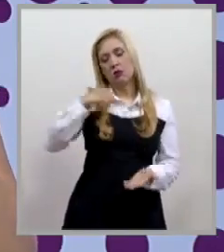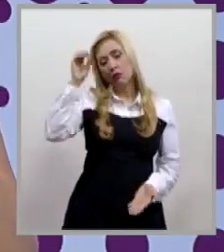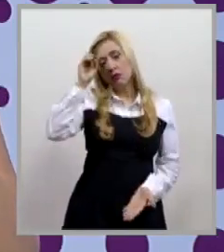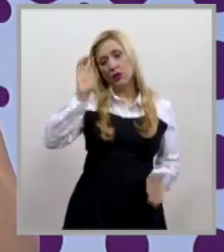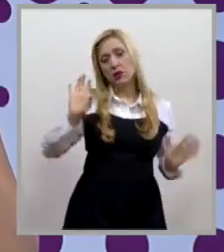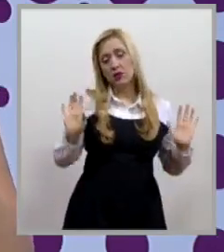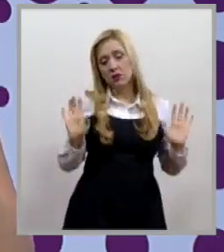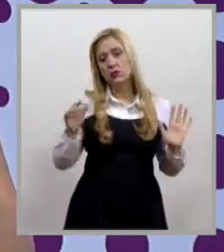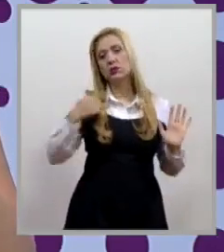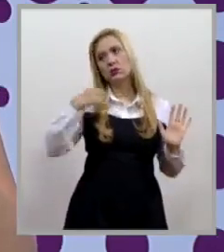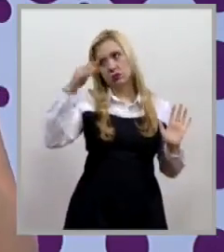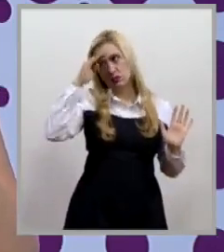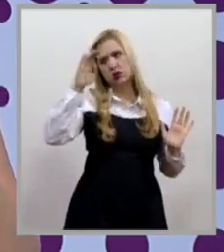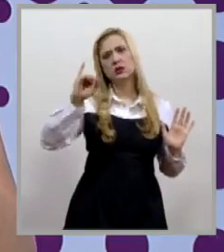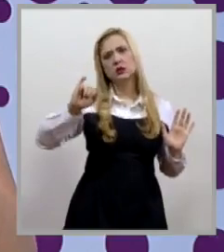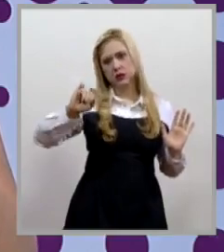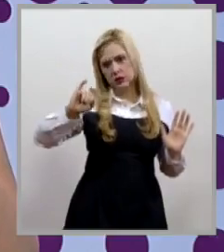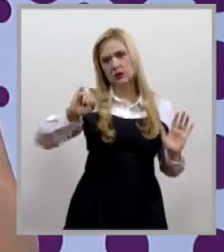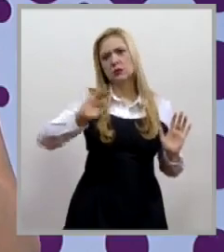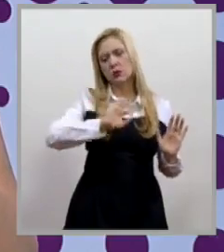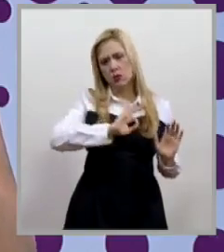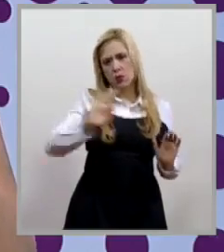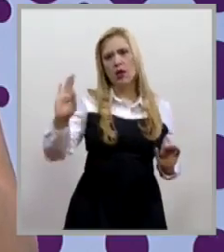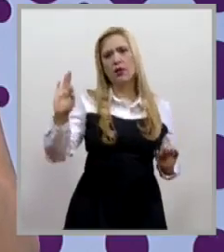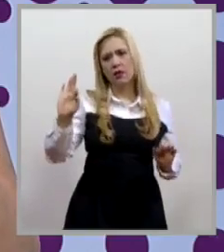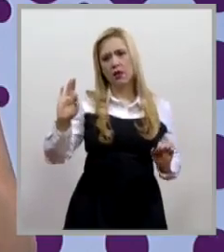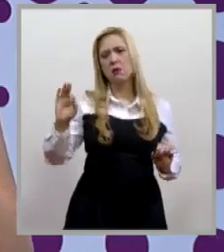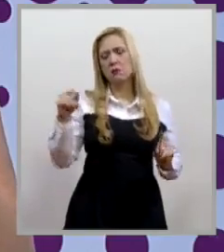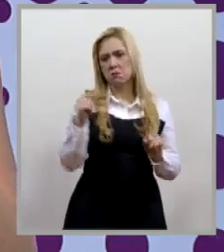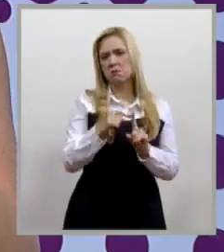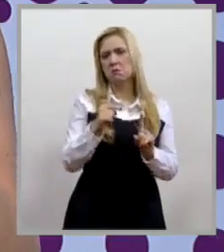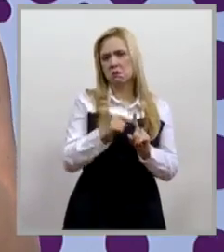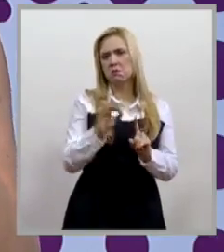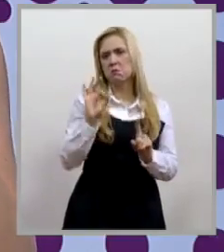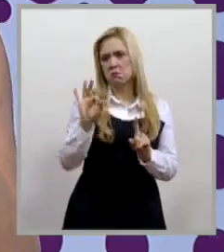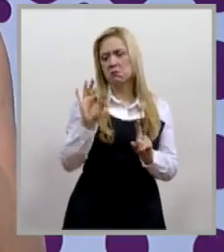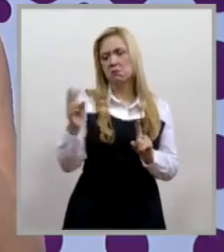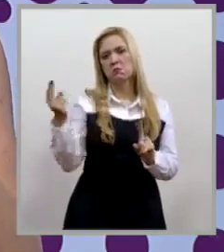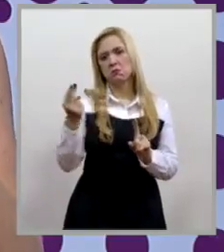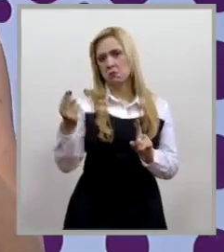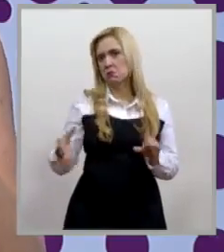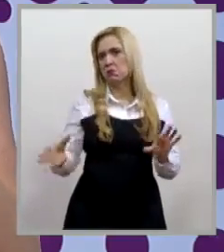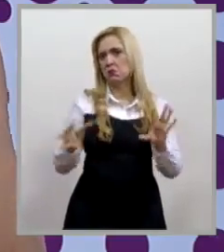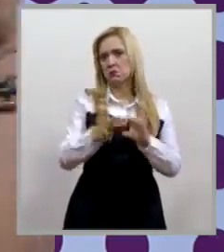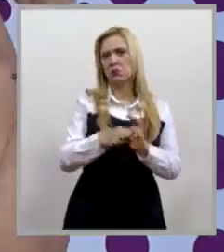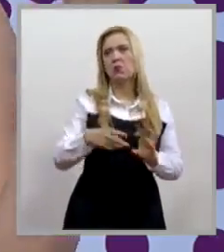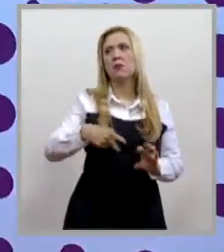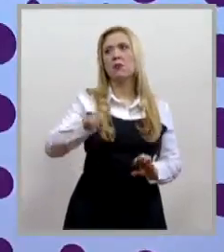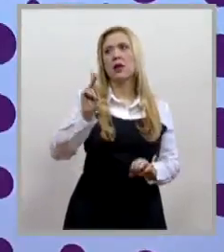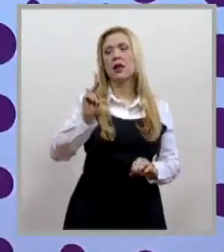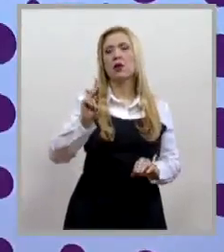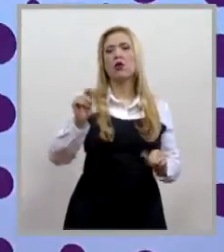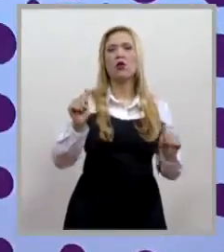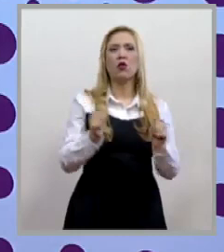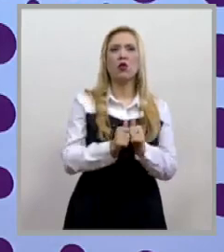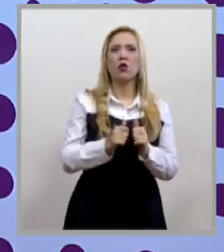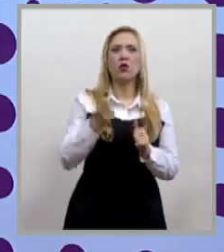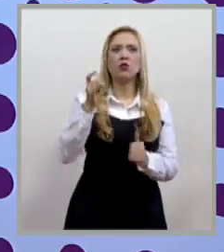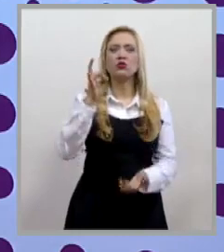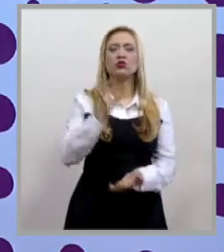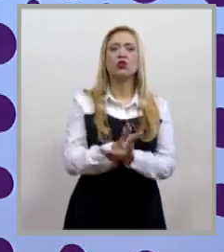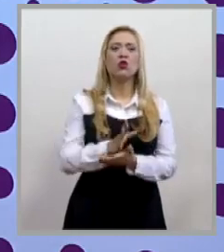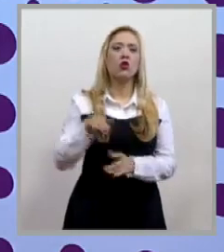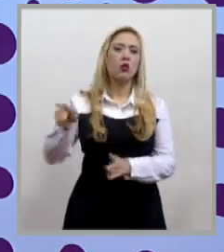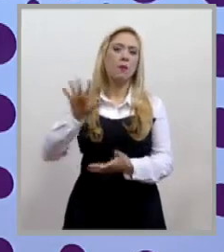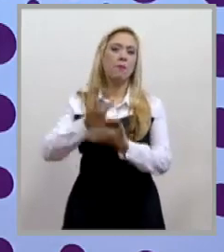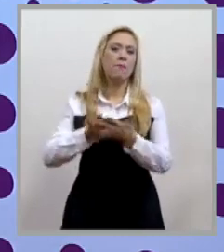que creo que sí, o sea, creo que sí puede ser muy viable, muy necesaria, pero no con esta visión solamente del